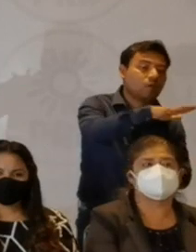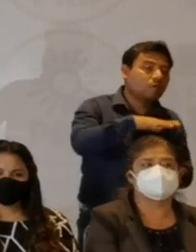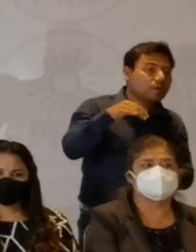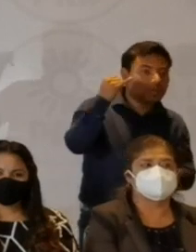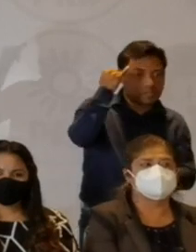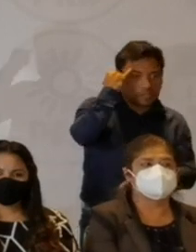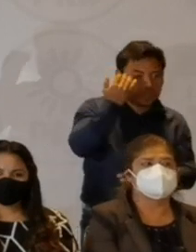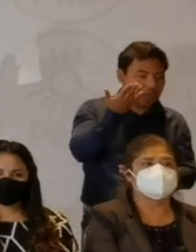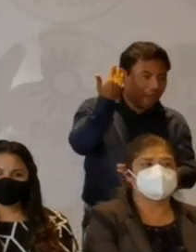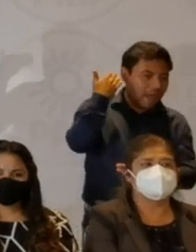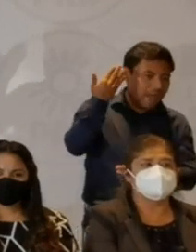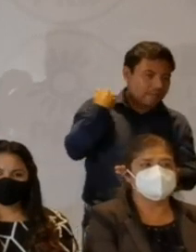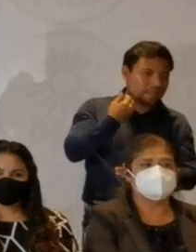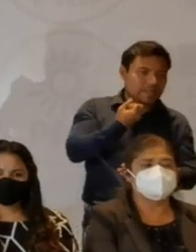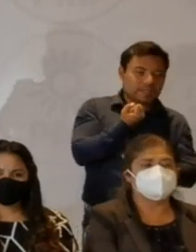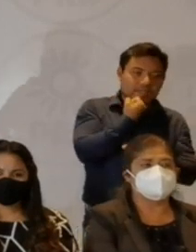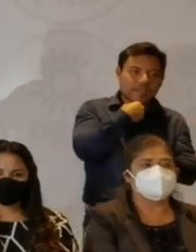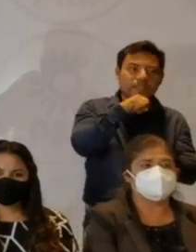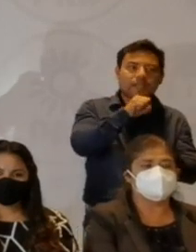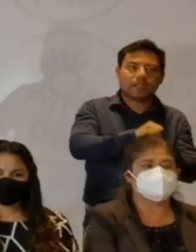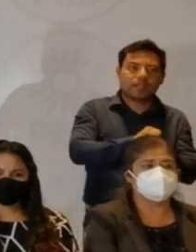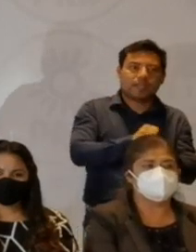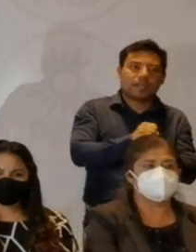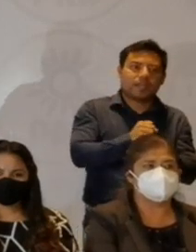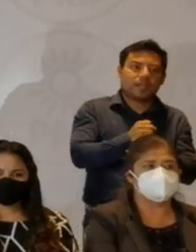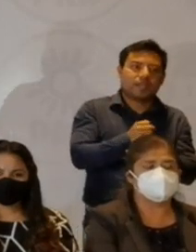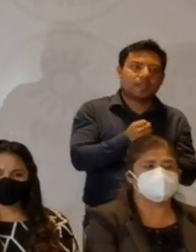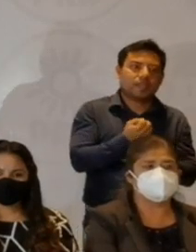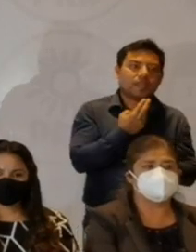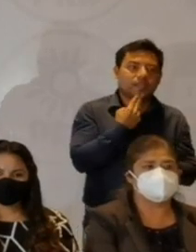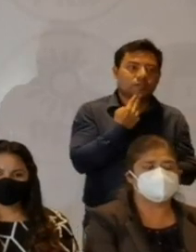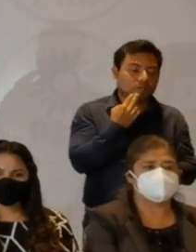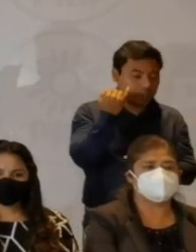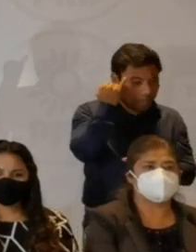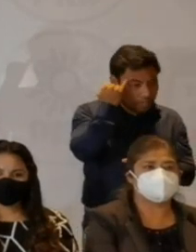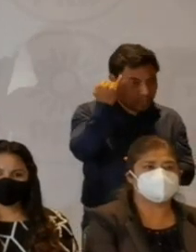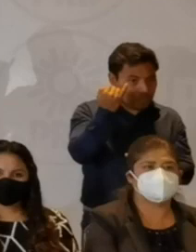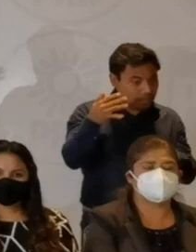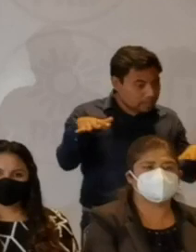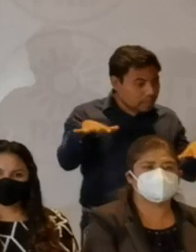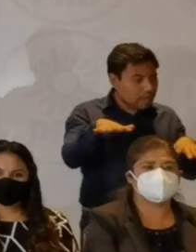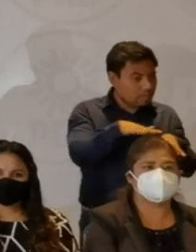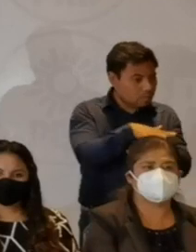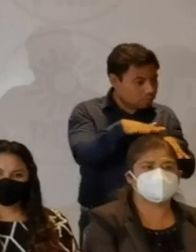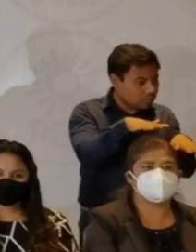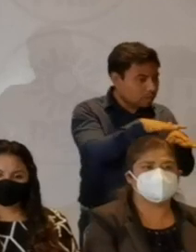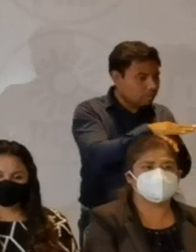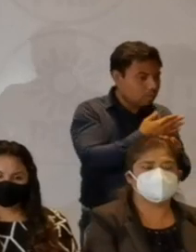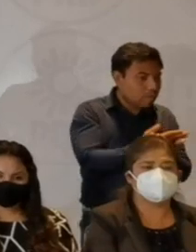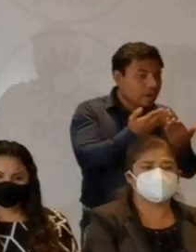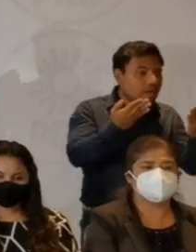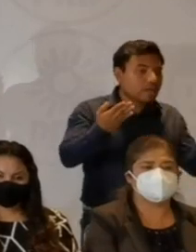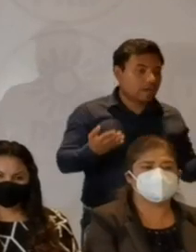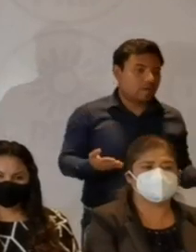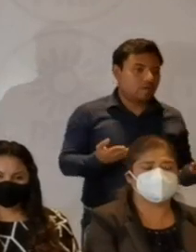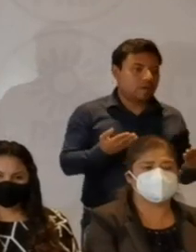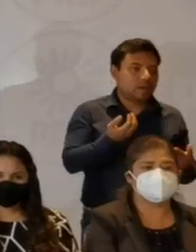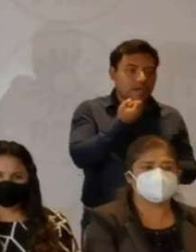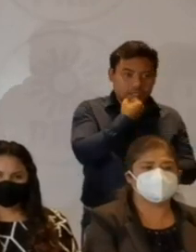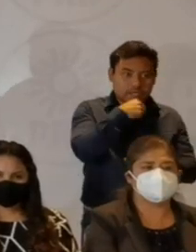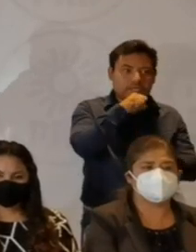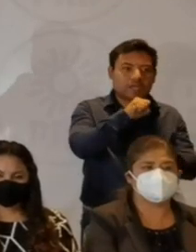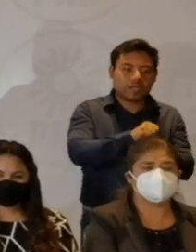Secretaría de Asuntos Indígenas, y desde esa interpretación también se cambió para que hoy se convirtiera Secretaría de